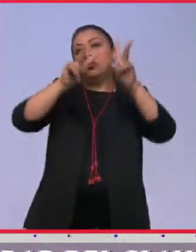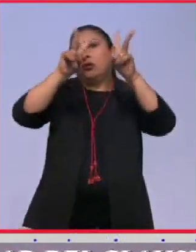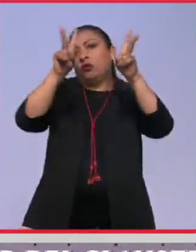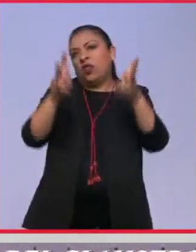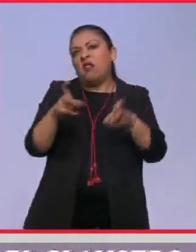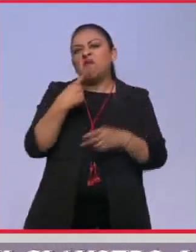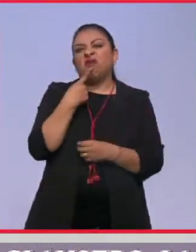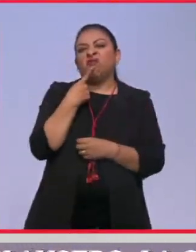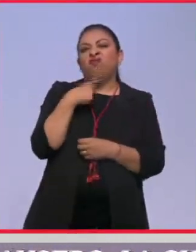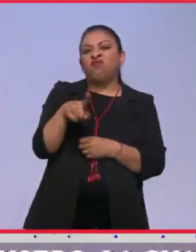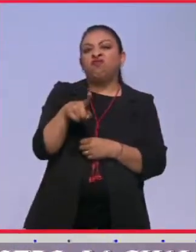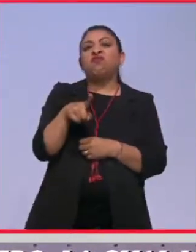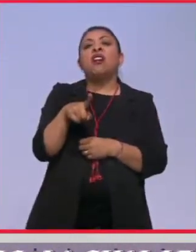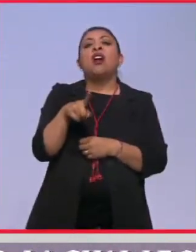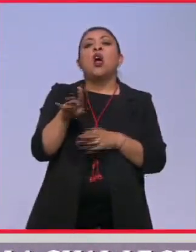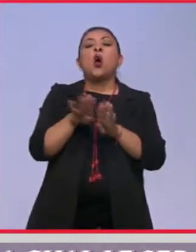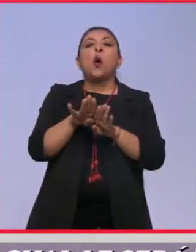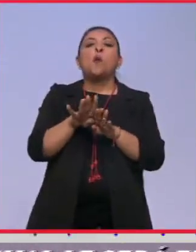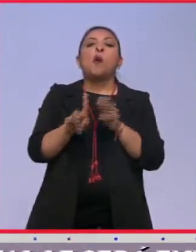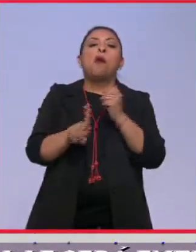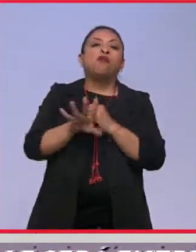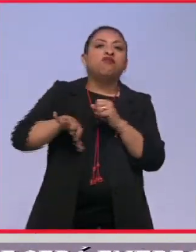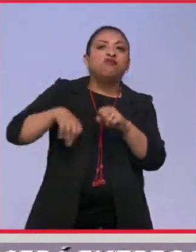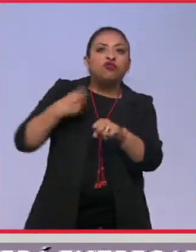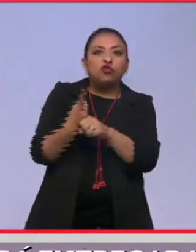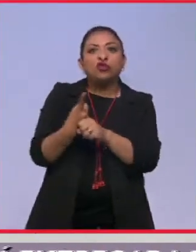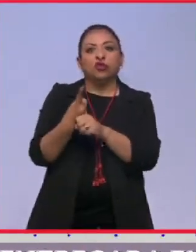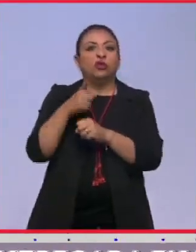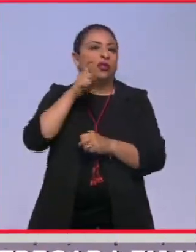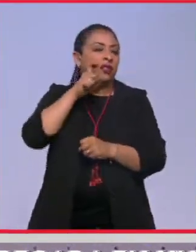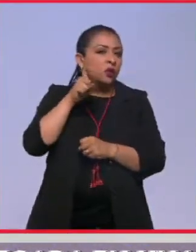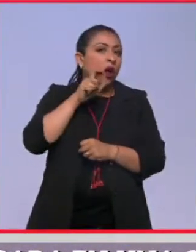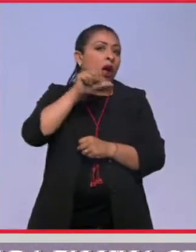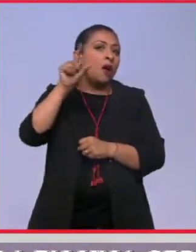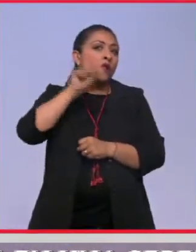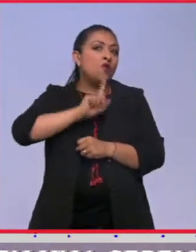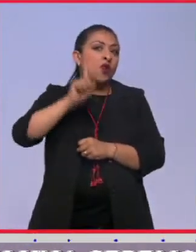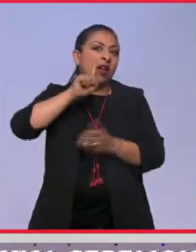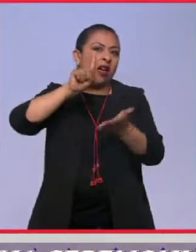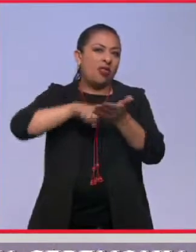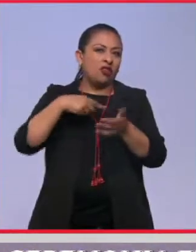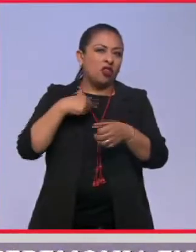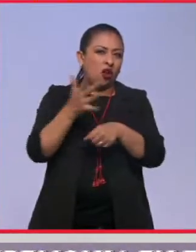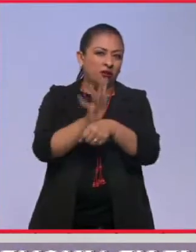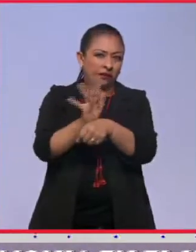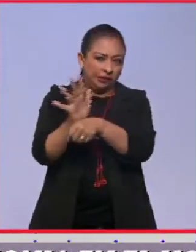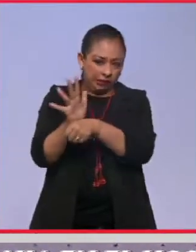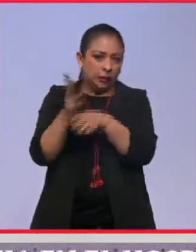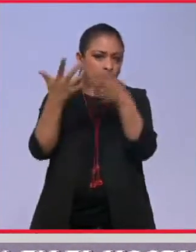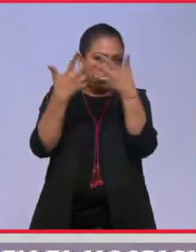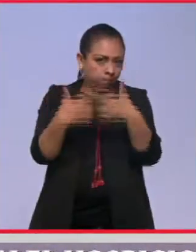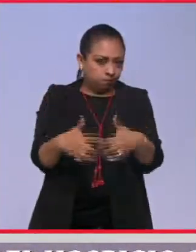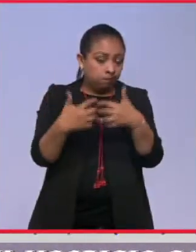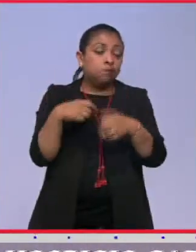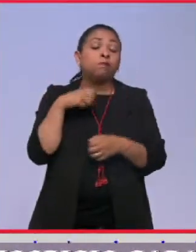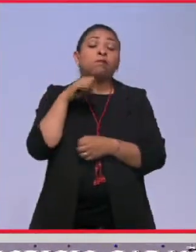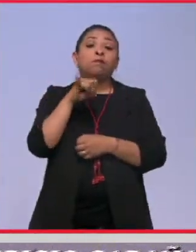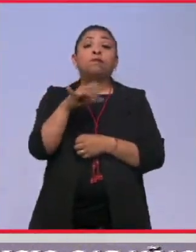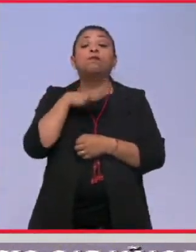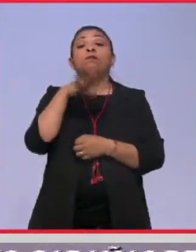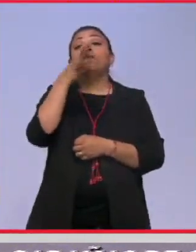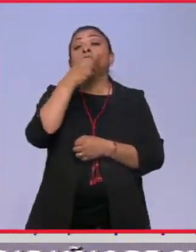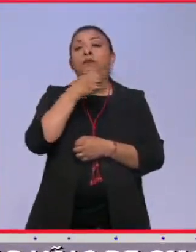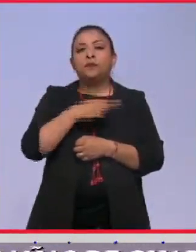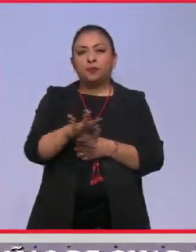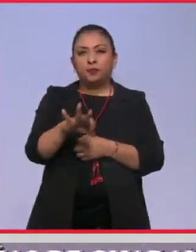de denuncias de escándalos sexuales y de abusos a mujeres en la industria del cine. Por supuesto, el